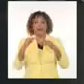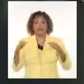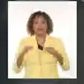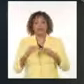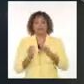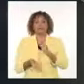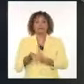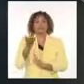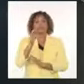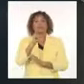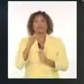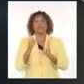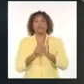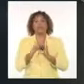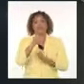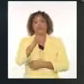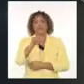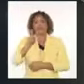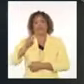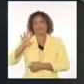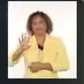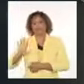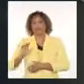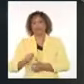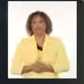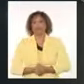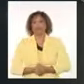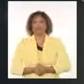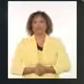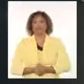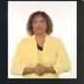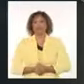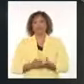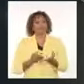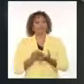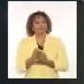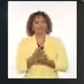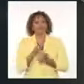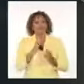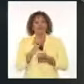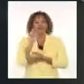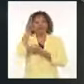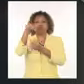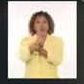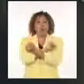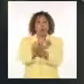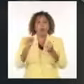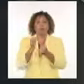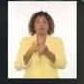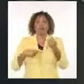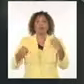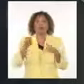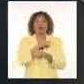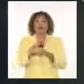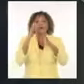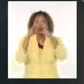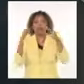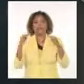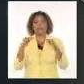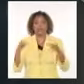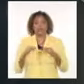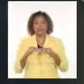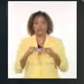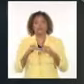.225. Así es, Froilán, continúan los ataques sionistas a las aldeas del sur y los